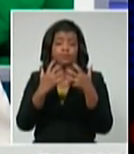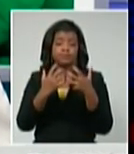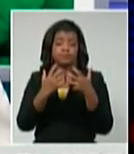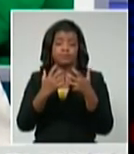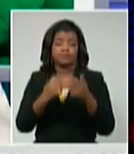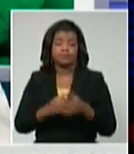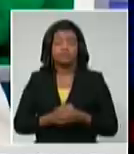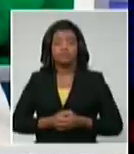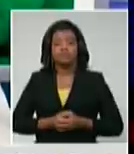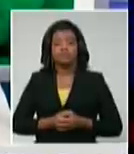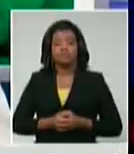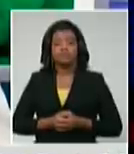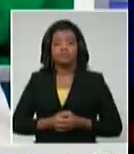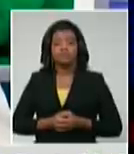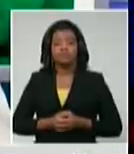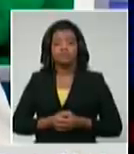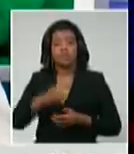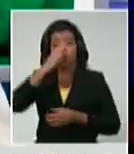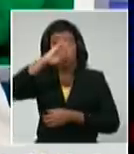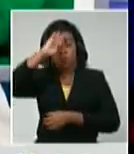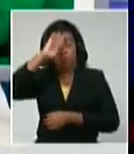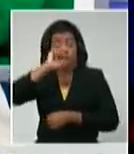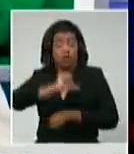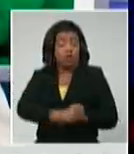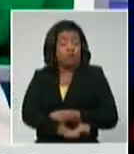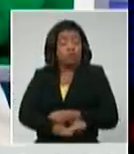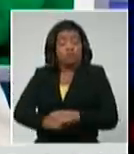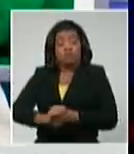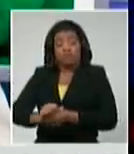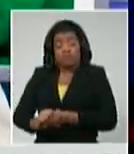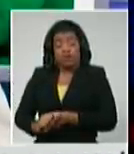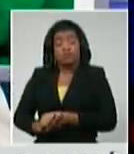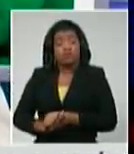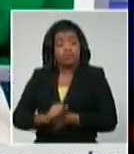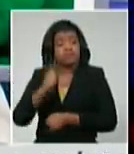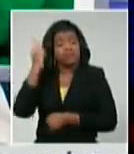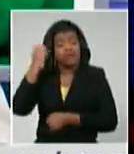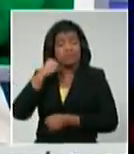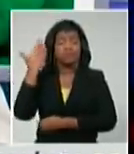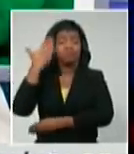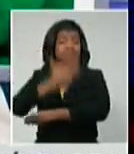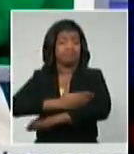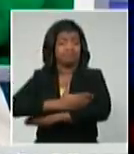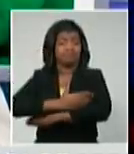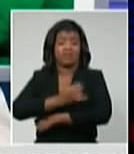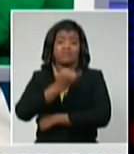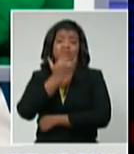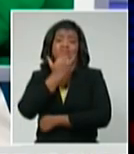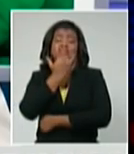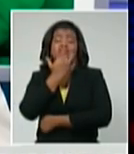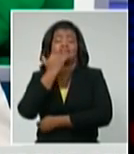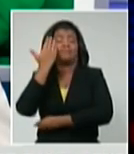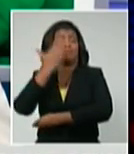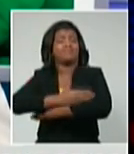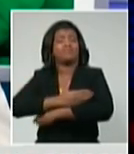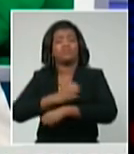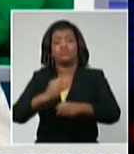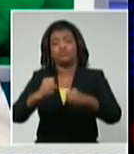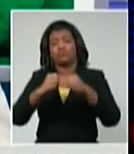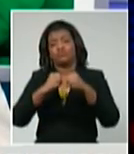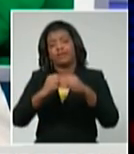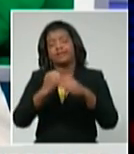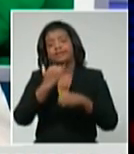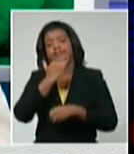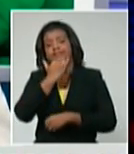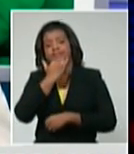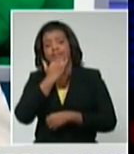nuestro país con un esfuerzo, a pesar del bloqueo que arrecia por día, sin